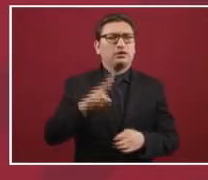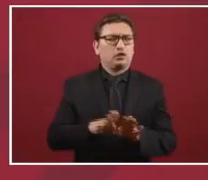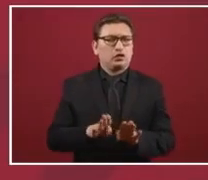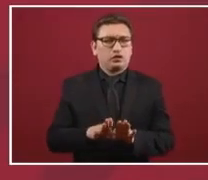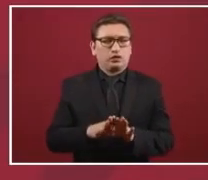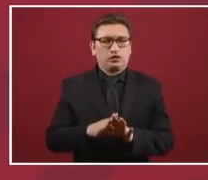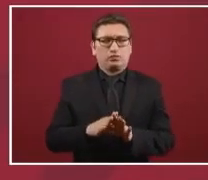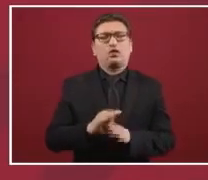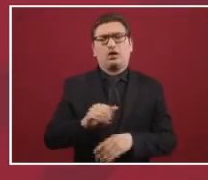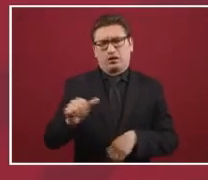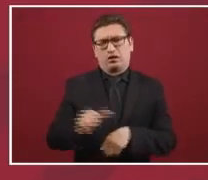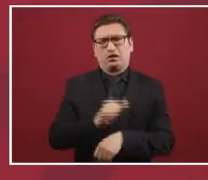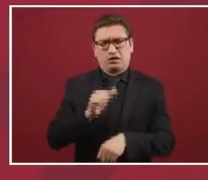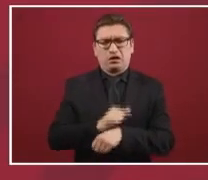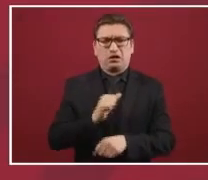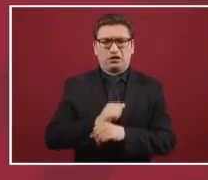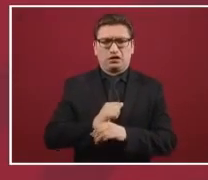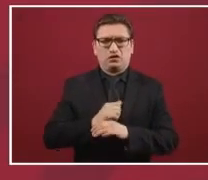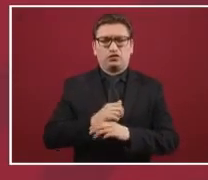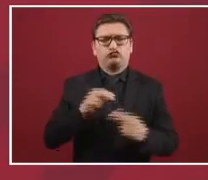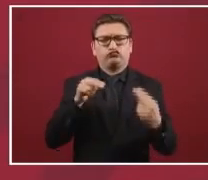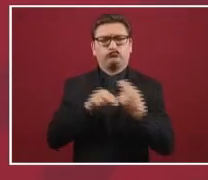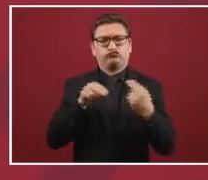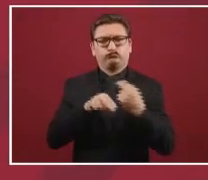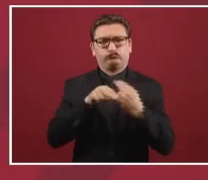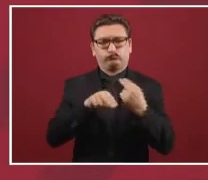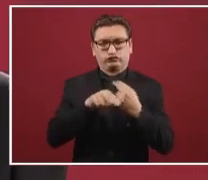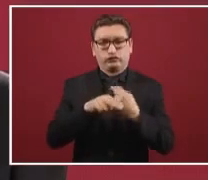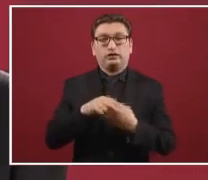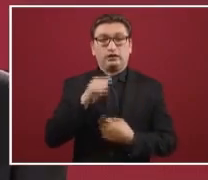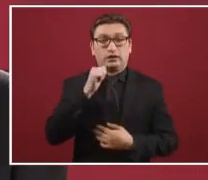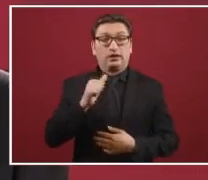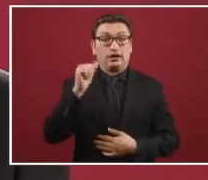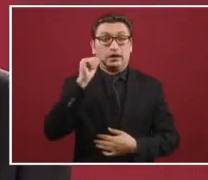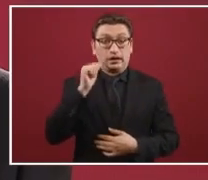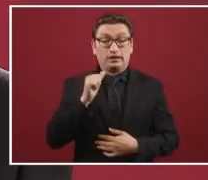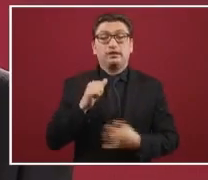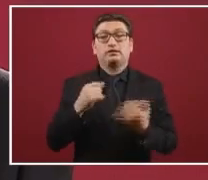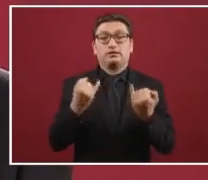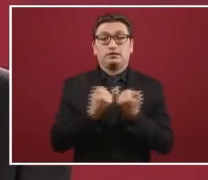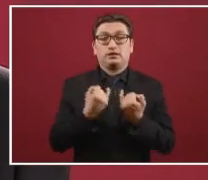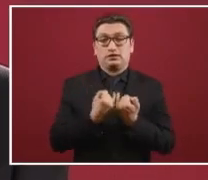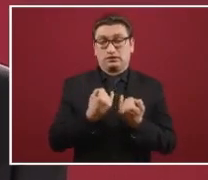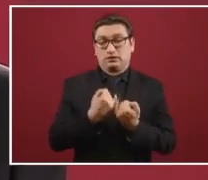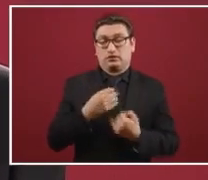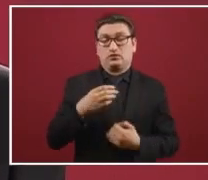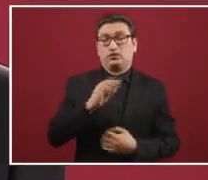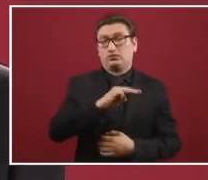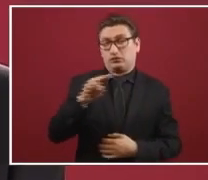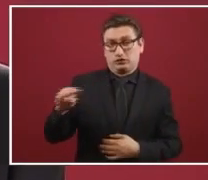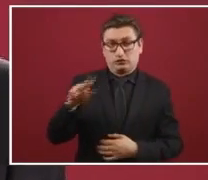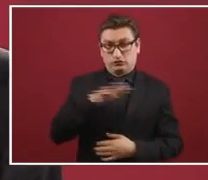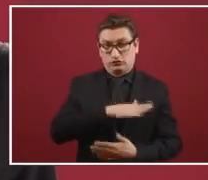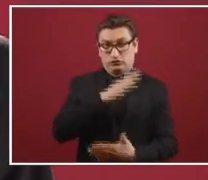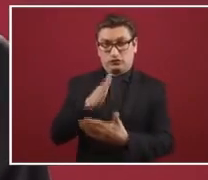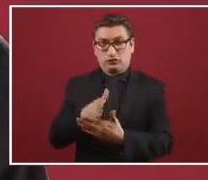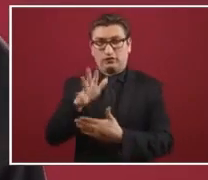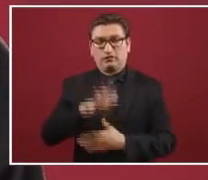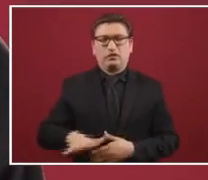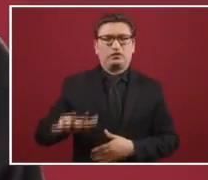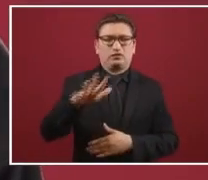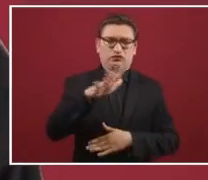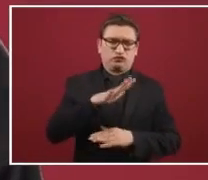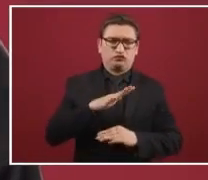por carretera. Ayer que estuvimos en Michoacán, en la sierra,